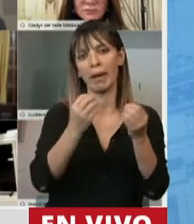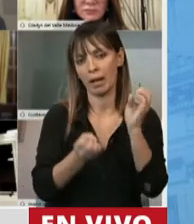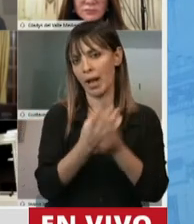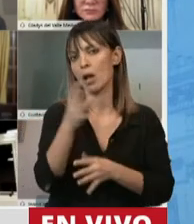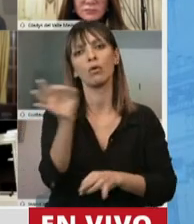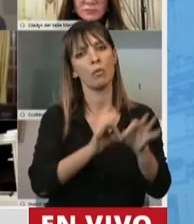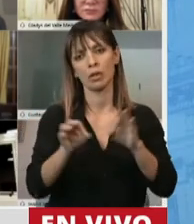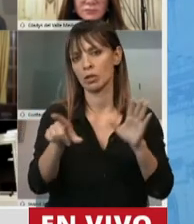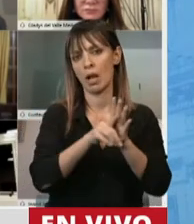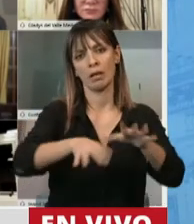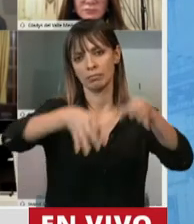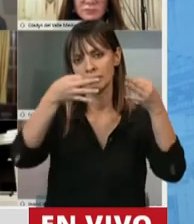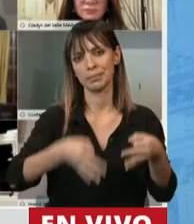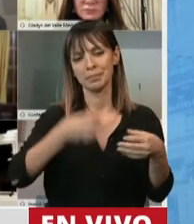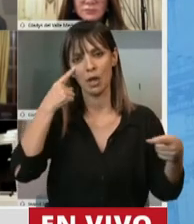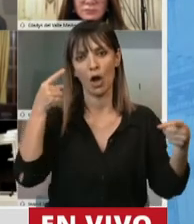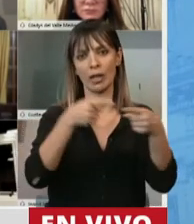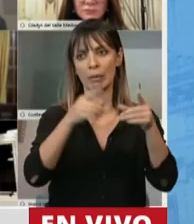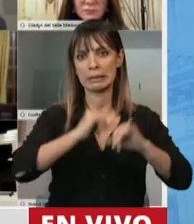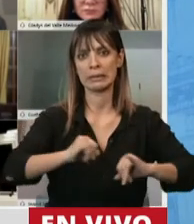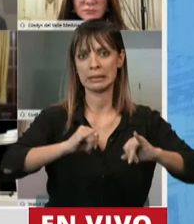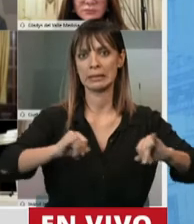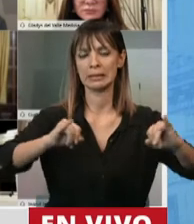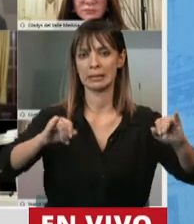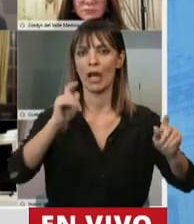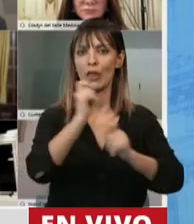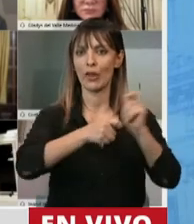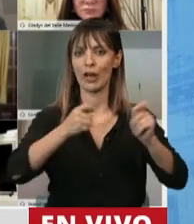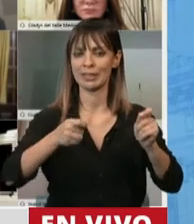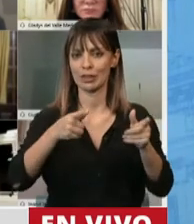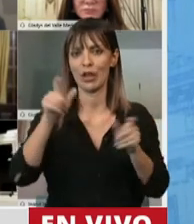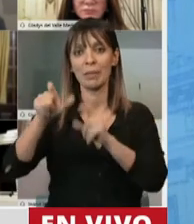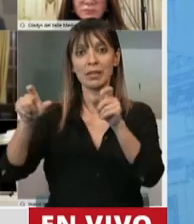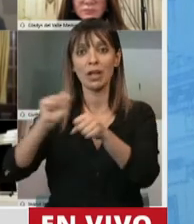proyecto de ley con el objetivo de promocionar la donación de pacientes